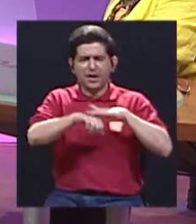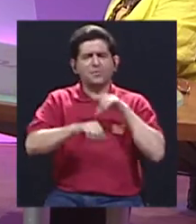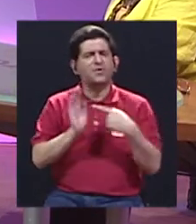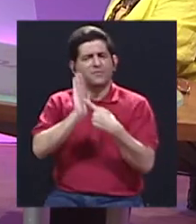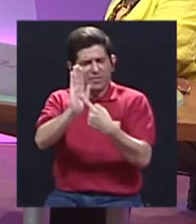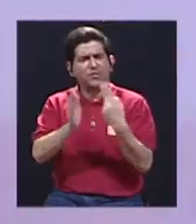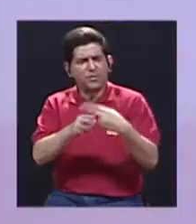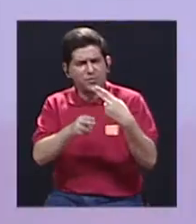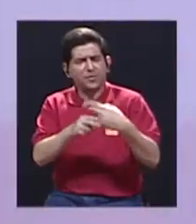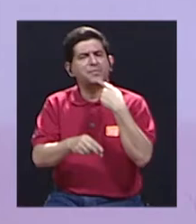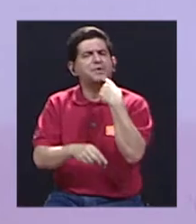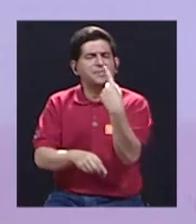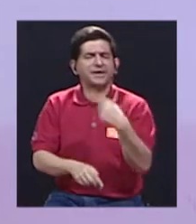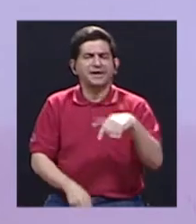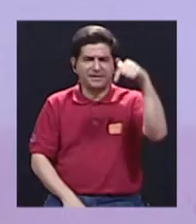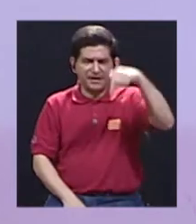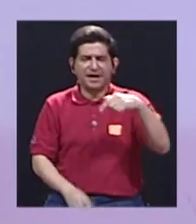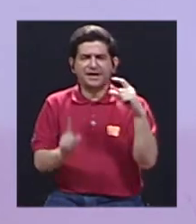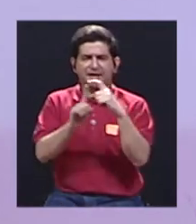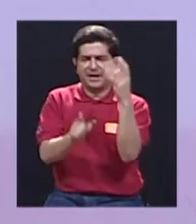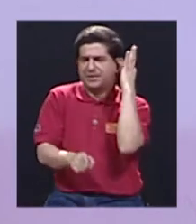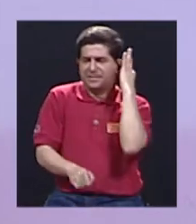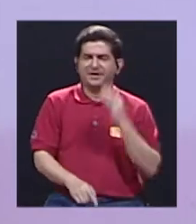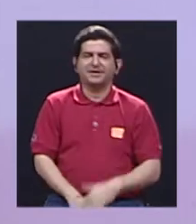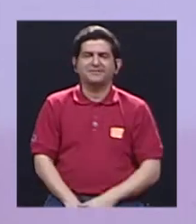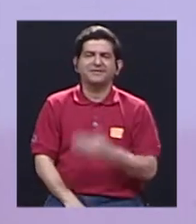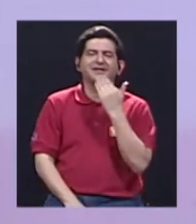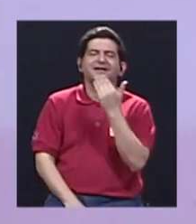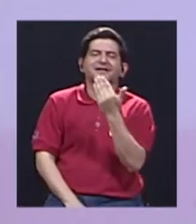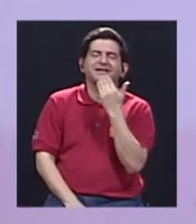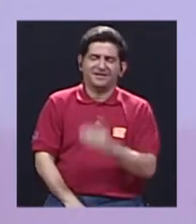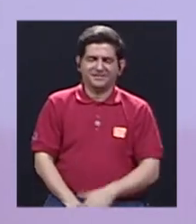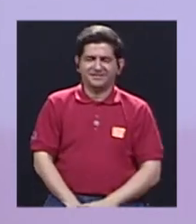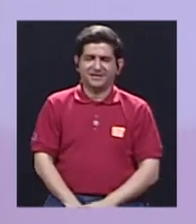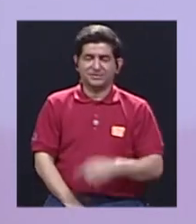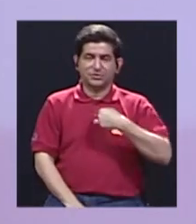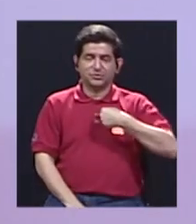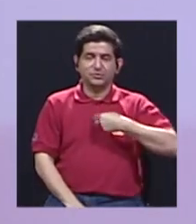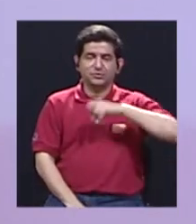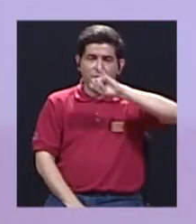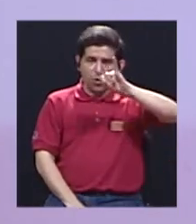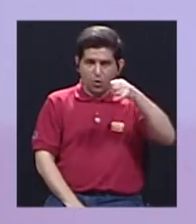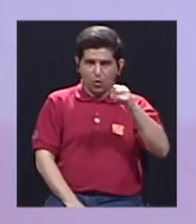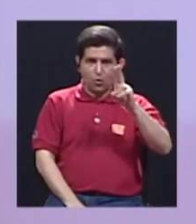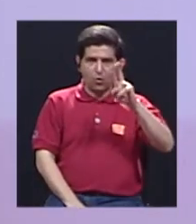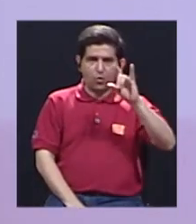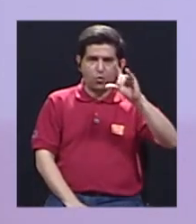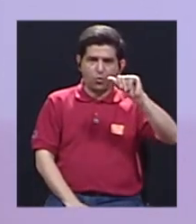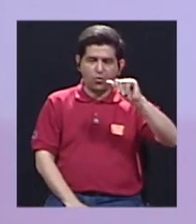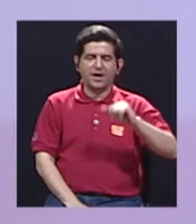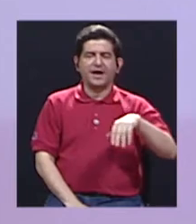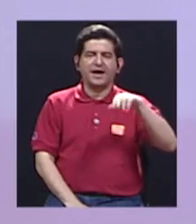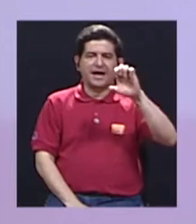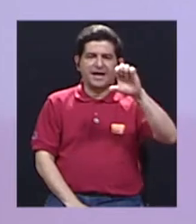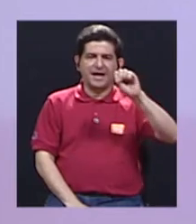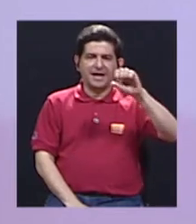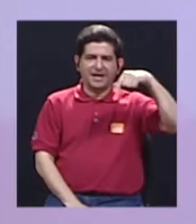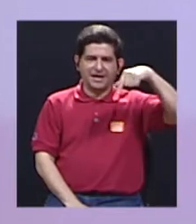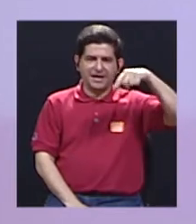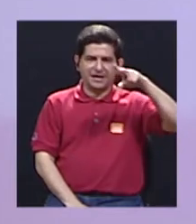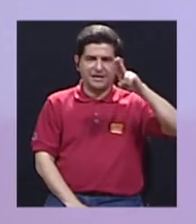preséntate para que te conozcan aquí en palabra de mujer gracias soy julia esquivel de argentina